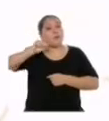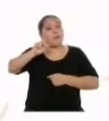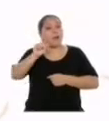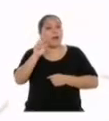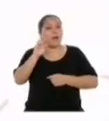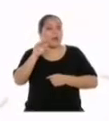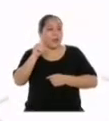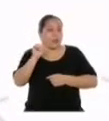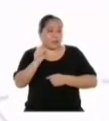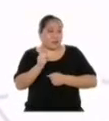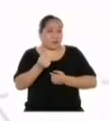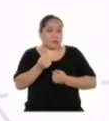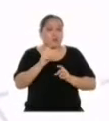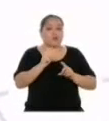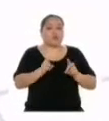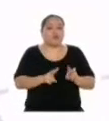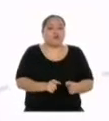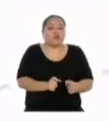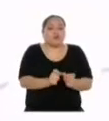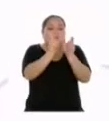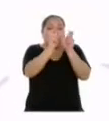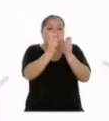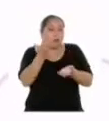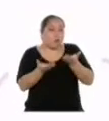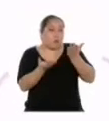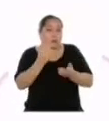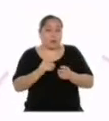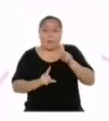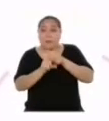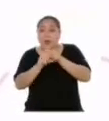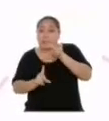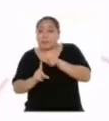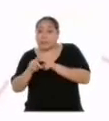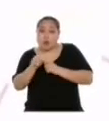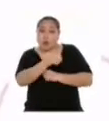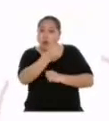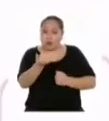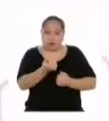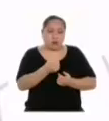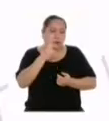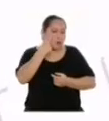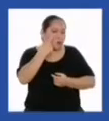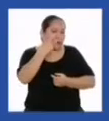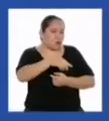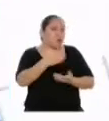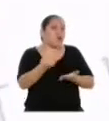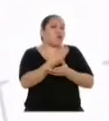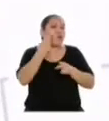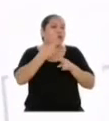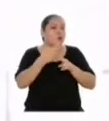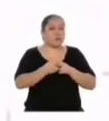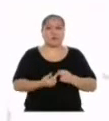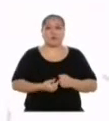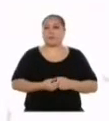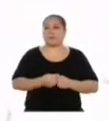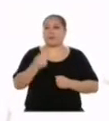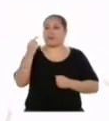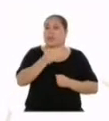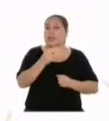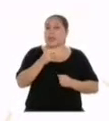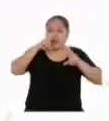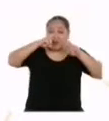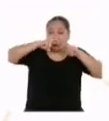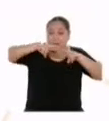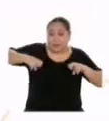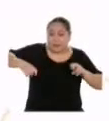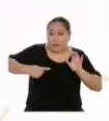barras, iremos conociendo sus nombres y su utilidad. Ahora, adelante con tu presentación. En el estudio que